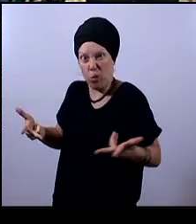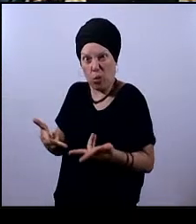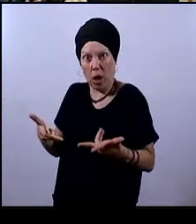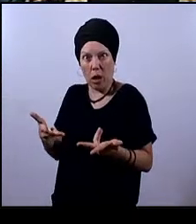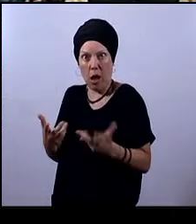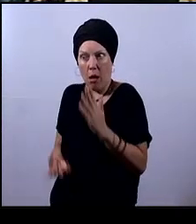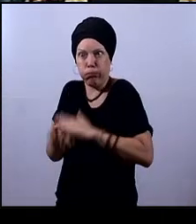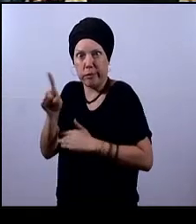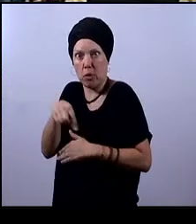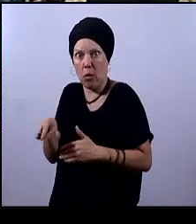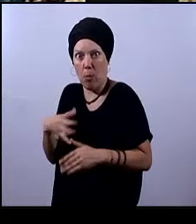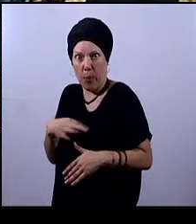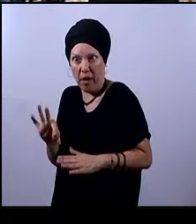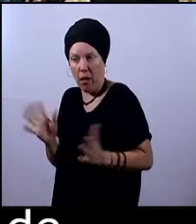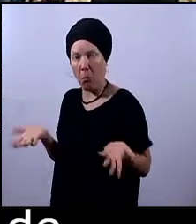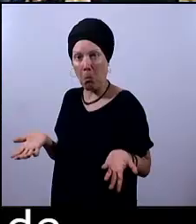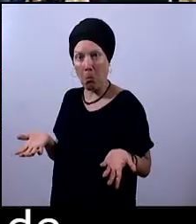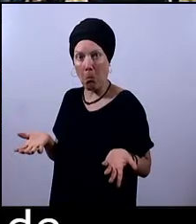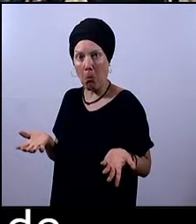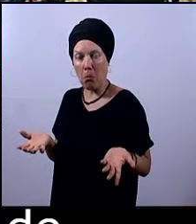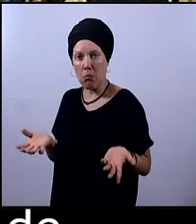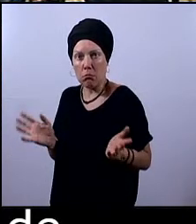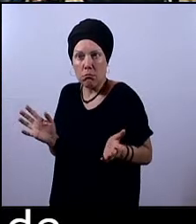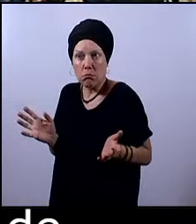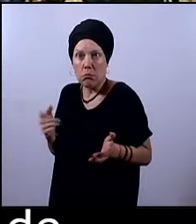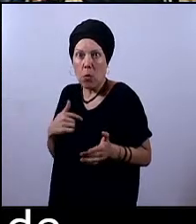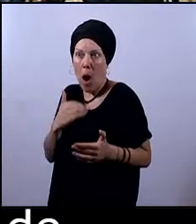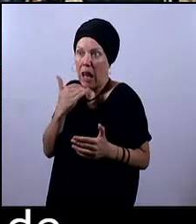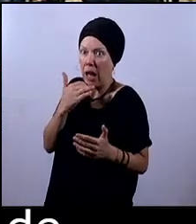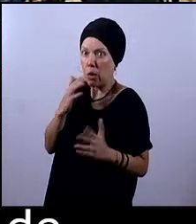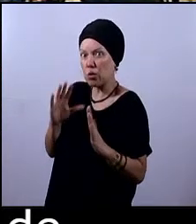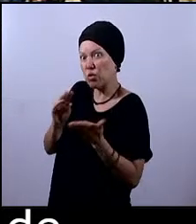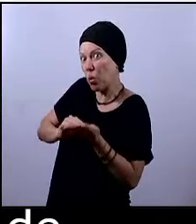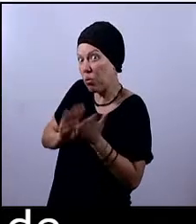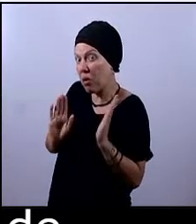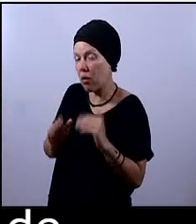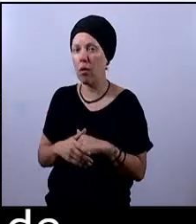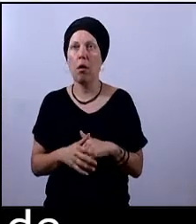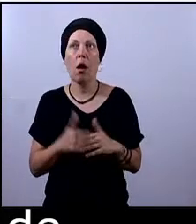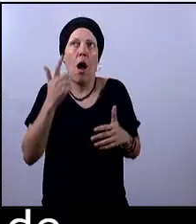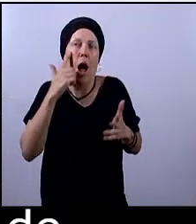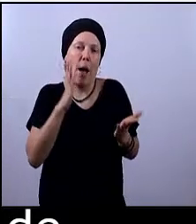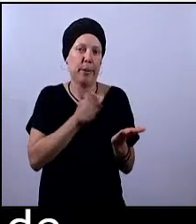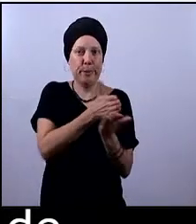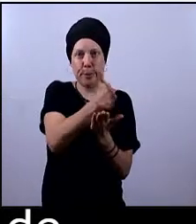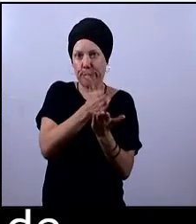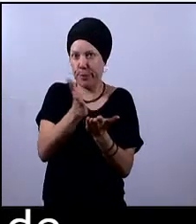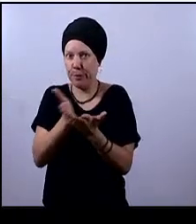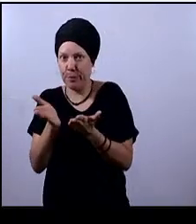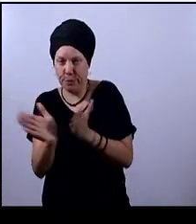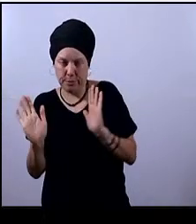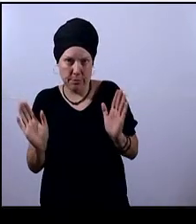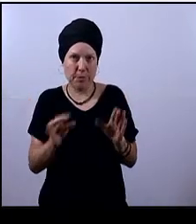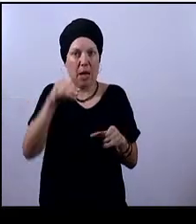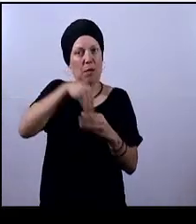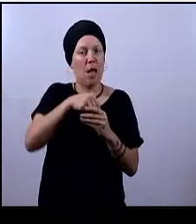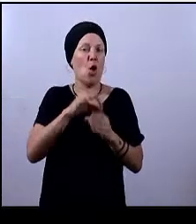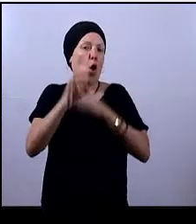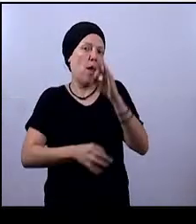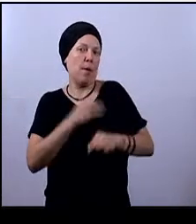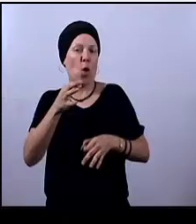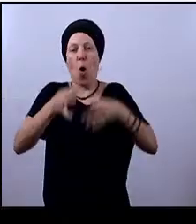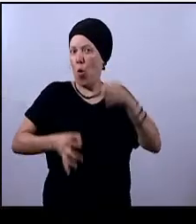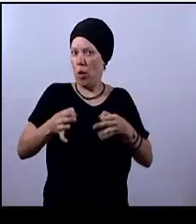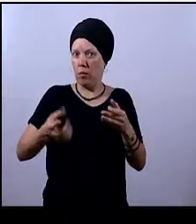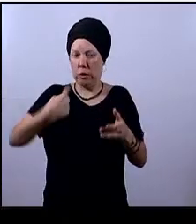llamarlo de alguna manera? ¿Sería una posible salida? Hay distintas vías en el ordenamiento jurídico que sin